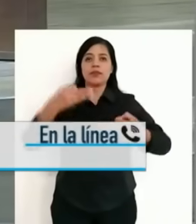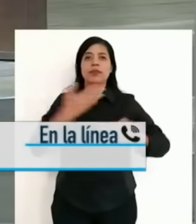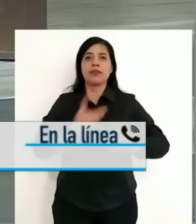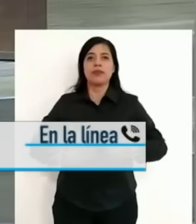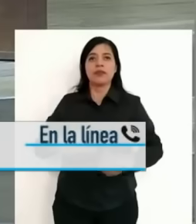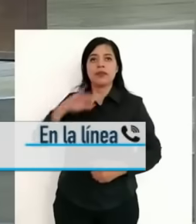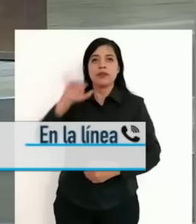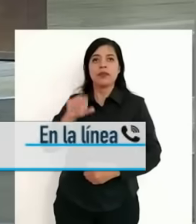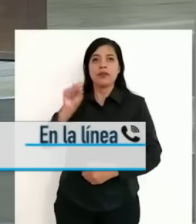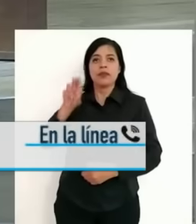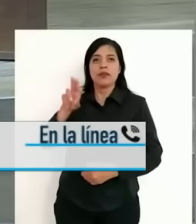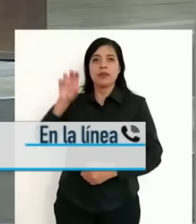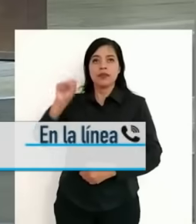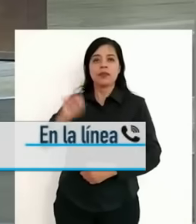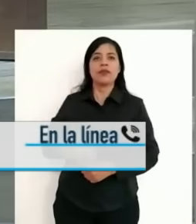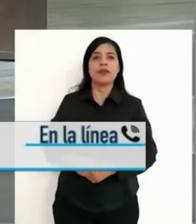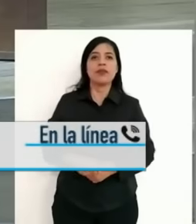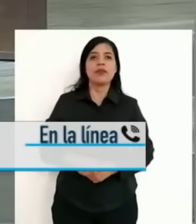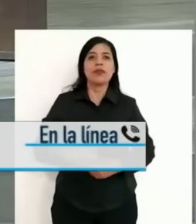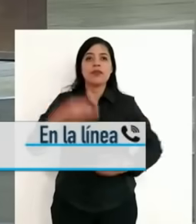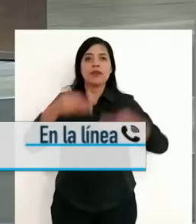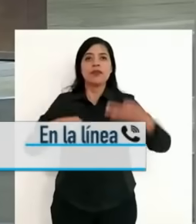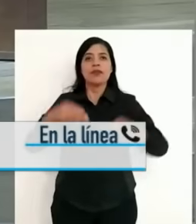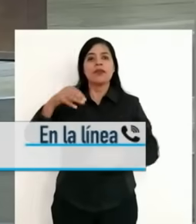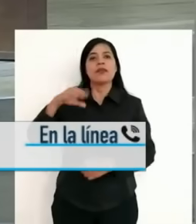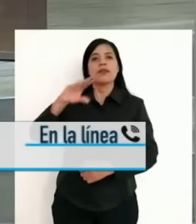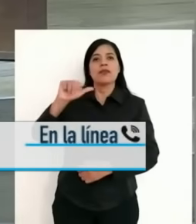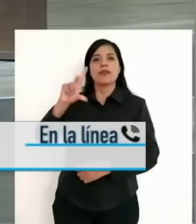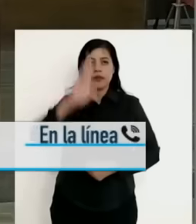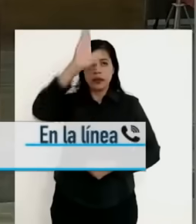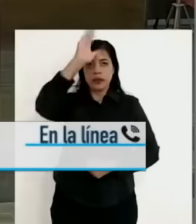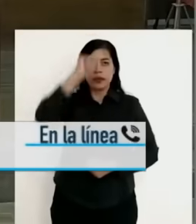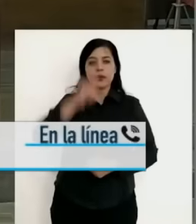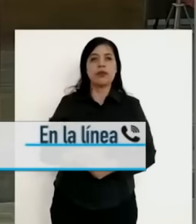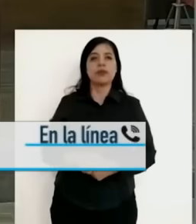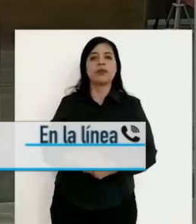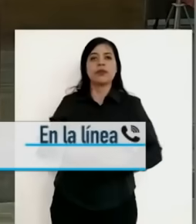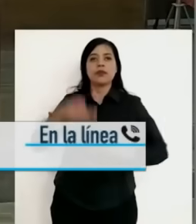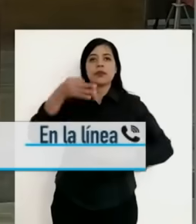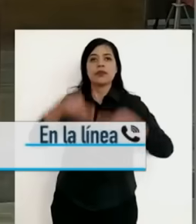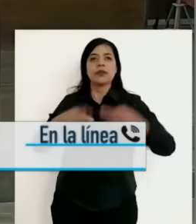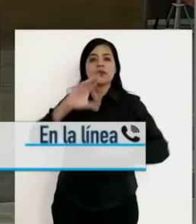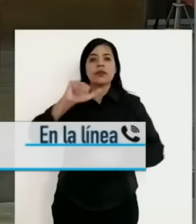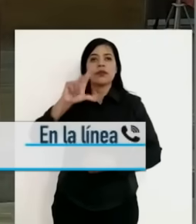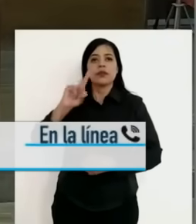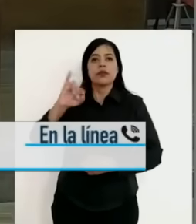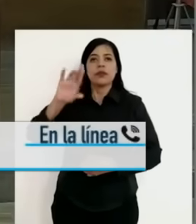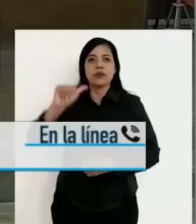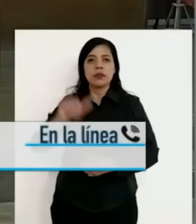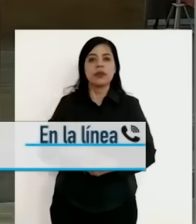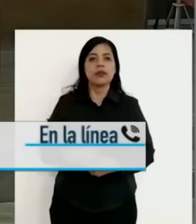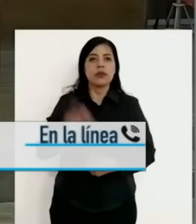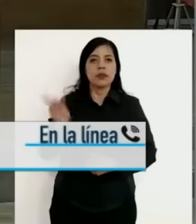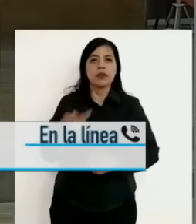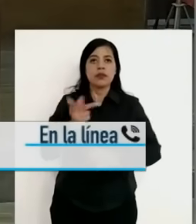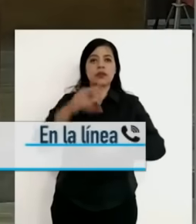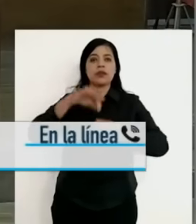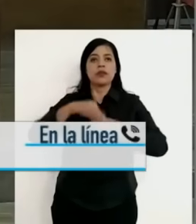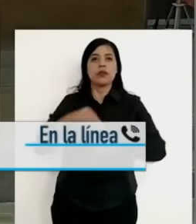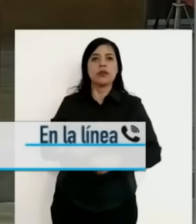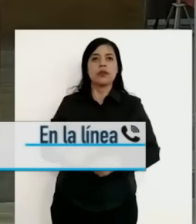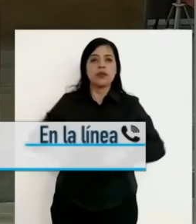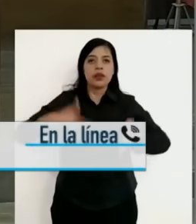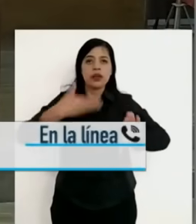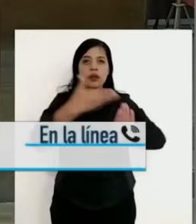porque la hoja de firmas del registro, es decir, los integrantes de la comisión, pues obviamente firman